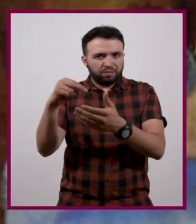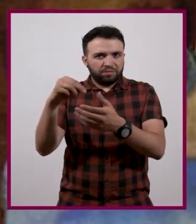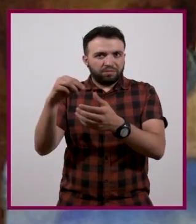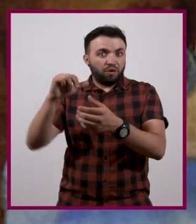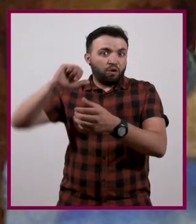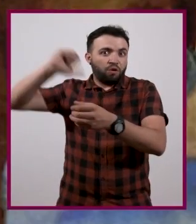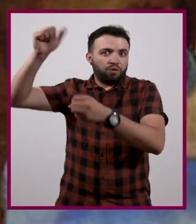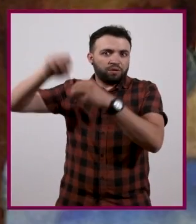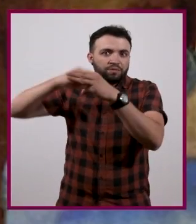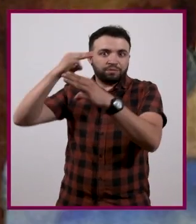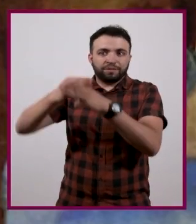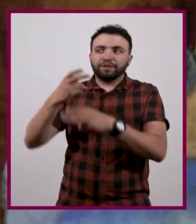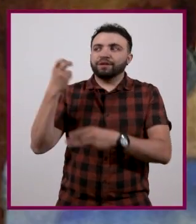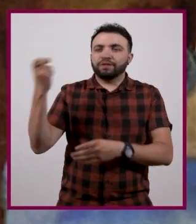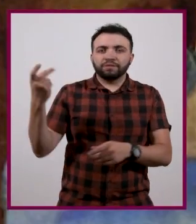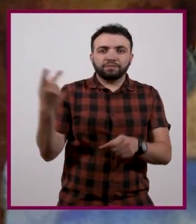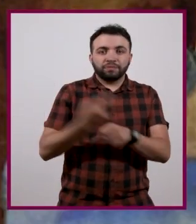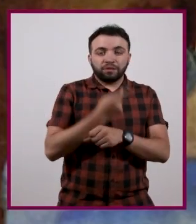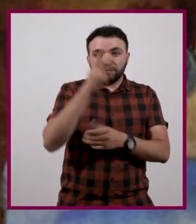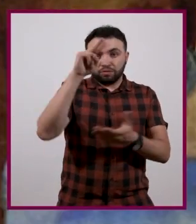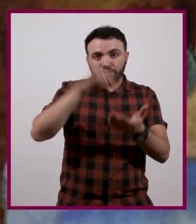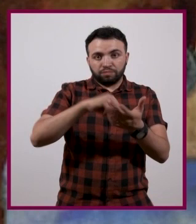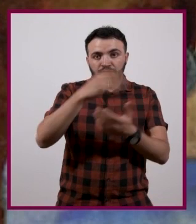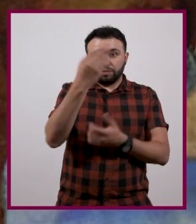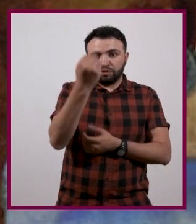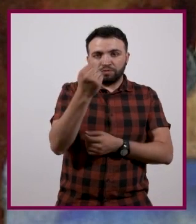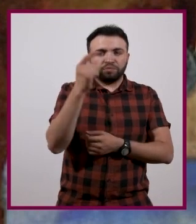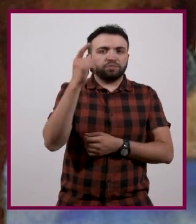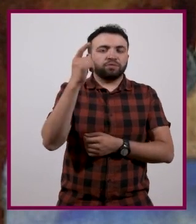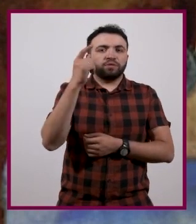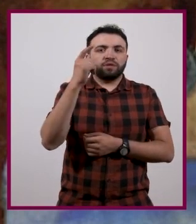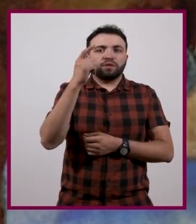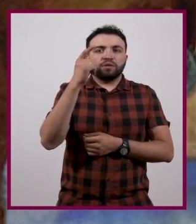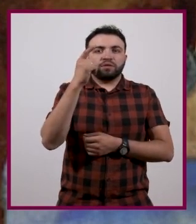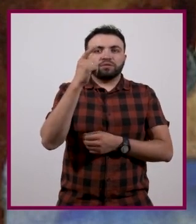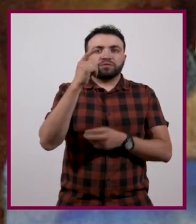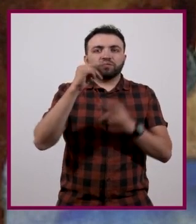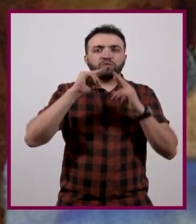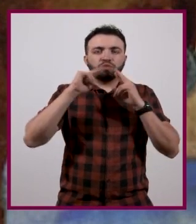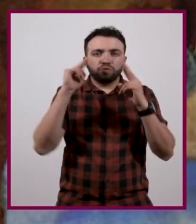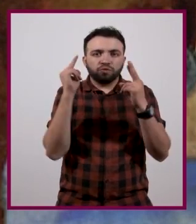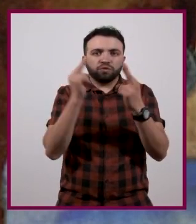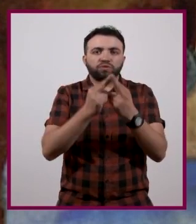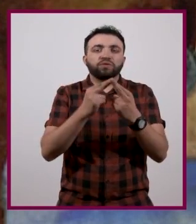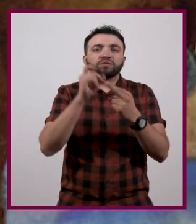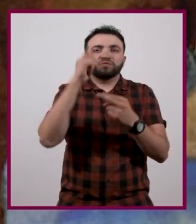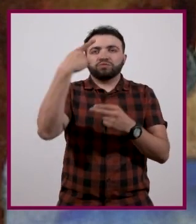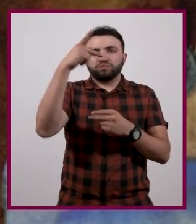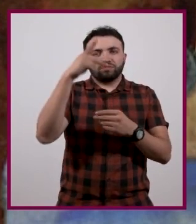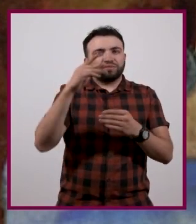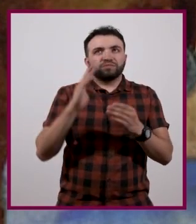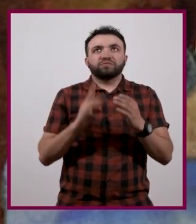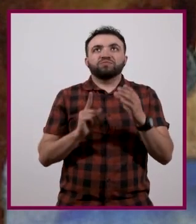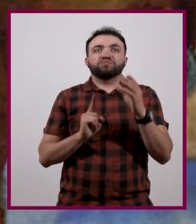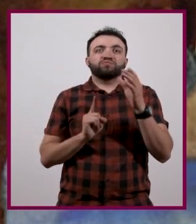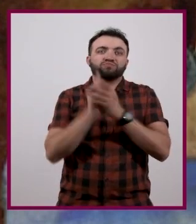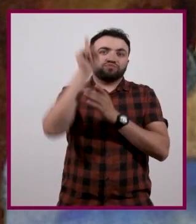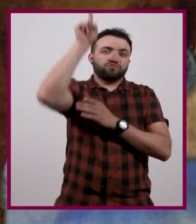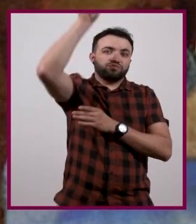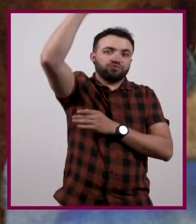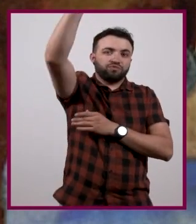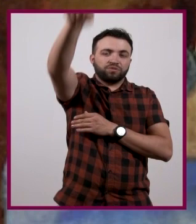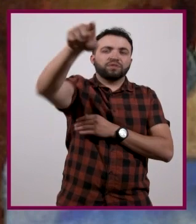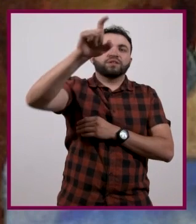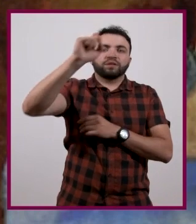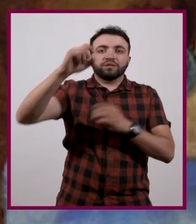lo que pasó con María Izquierdo. En 2009, la Unión Astronómica Internacional bautizó un cráter de Mercurio con su nombre en reconocimiento a